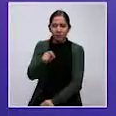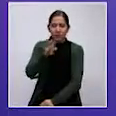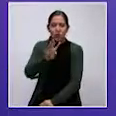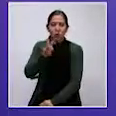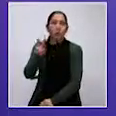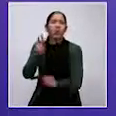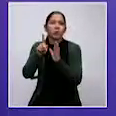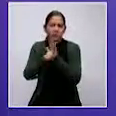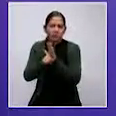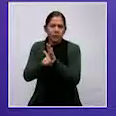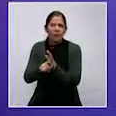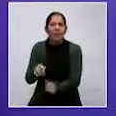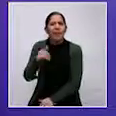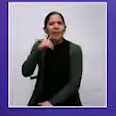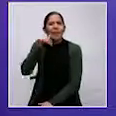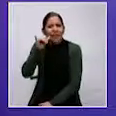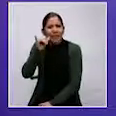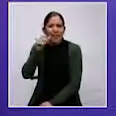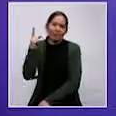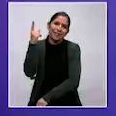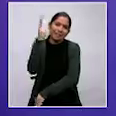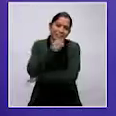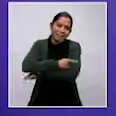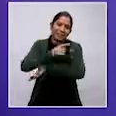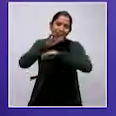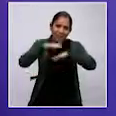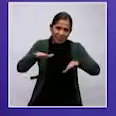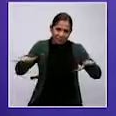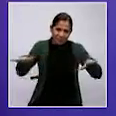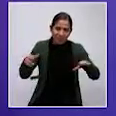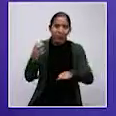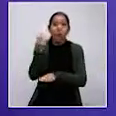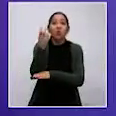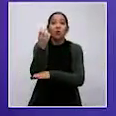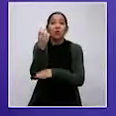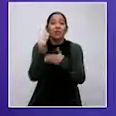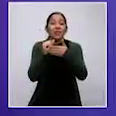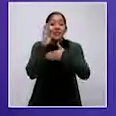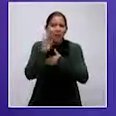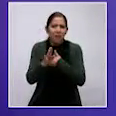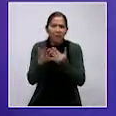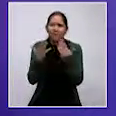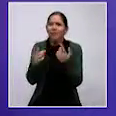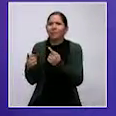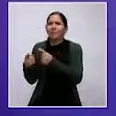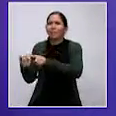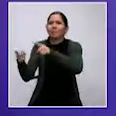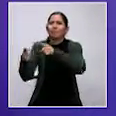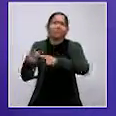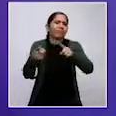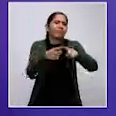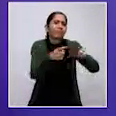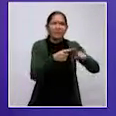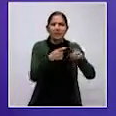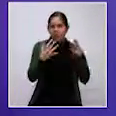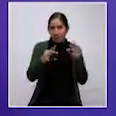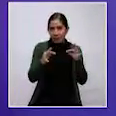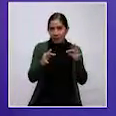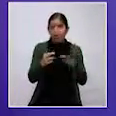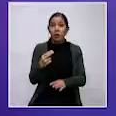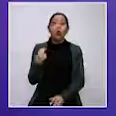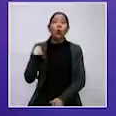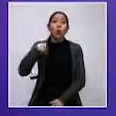8:42. Ayer se recordaba el Día de la Niñez, el 12 de abril, donde se han realizado agasajos justamente a los más pequeñitos. Y nuestro medio de